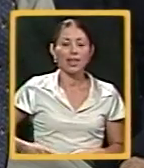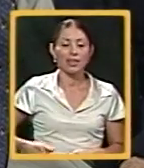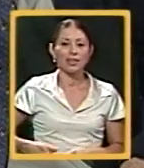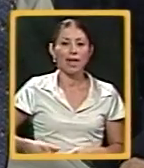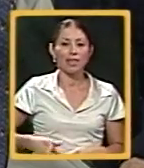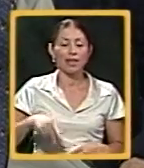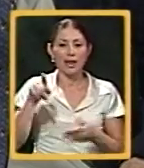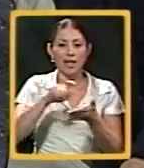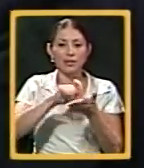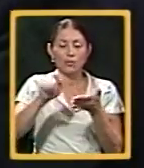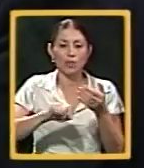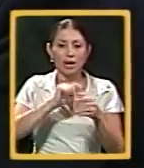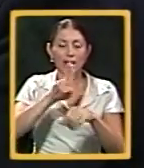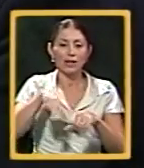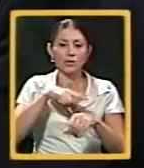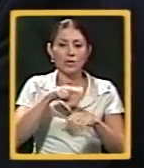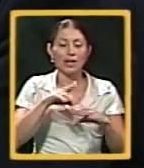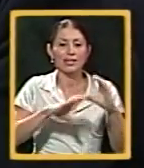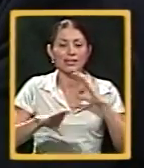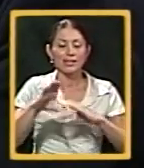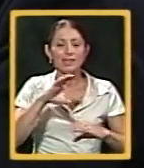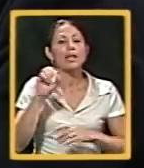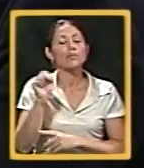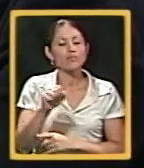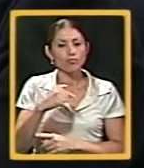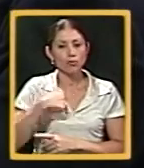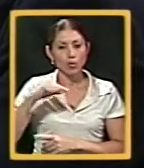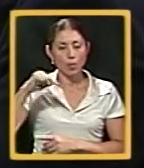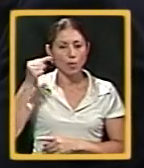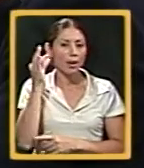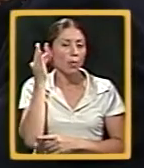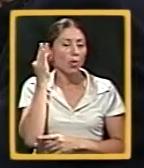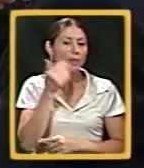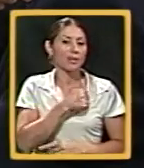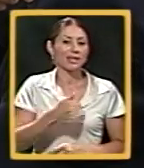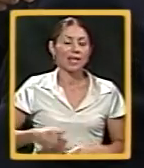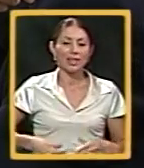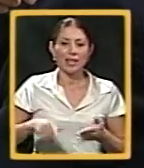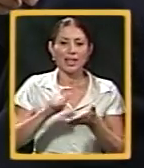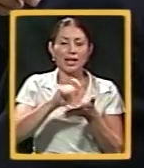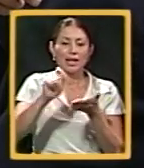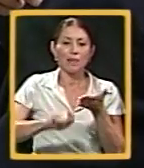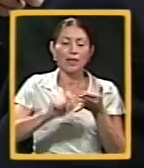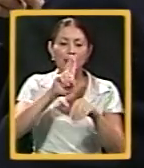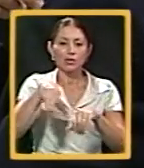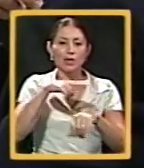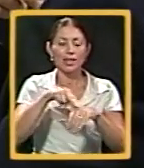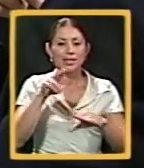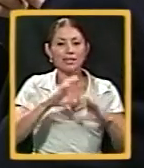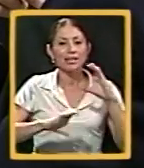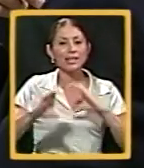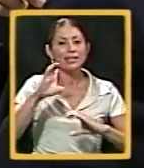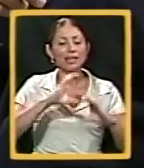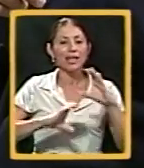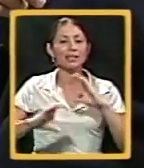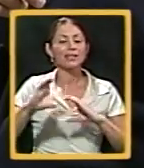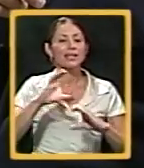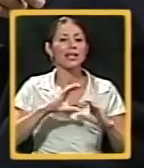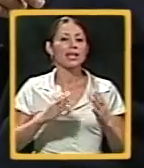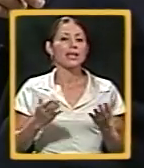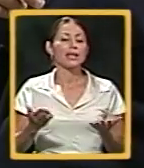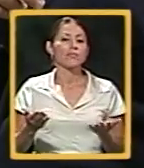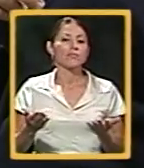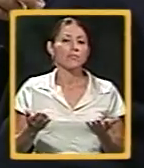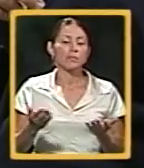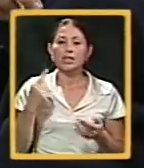de la academia, ¿no? Así es, fui la primera mujer presidenta de la Academia Nacional de Ciencias, y